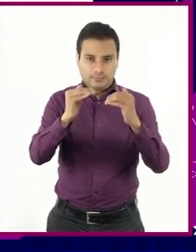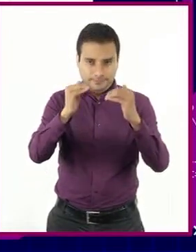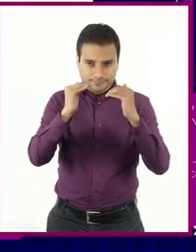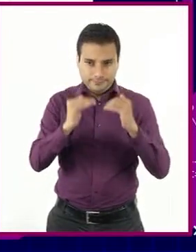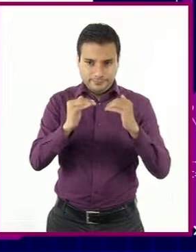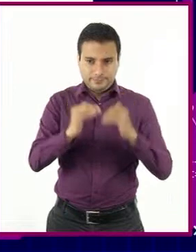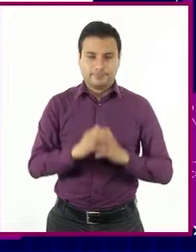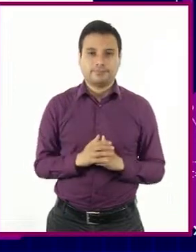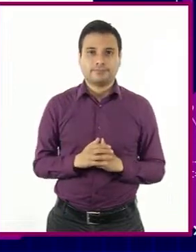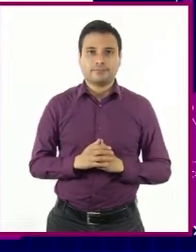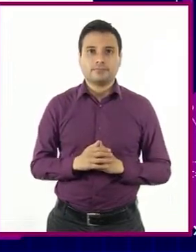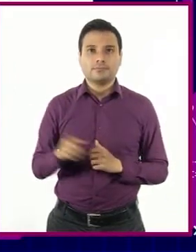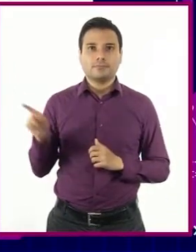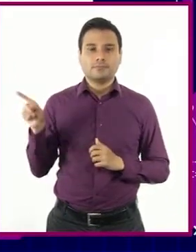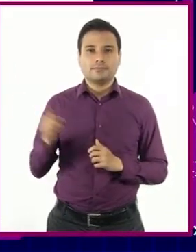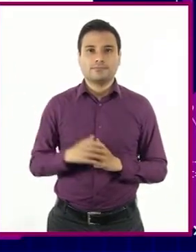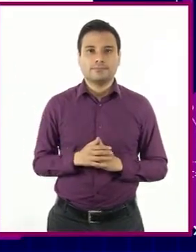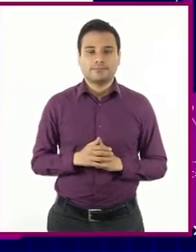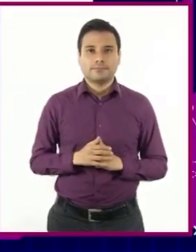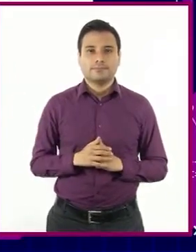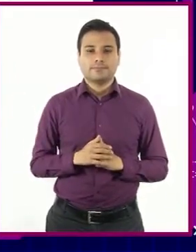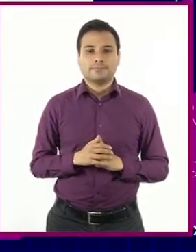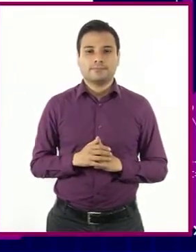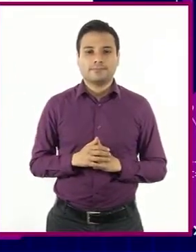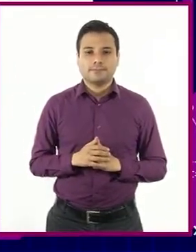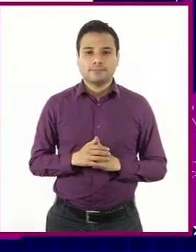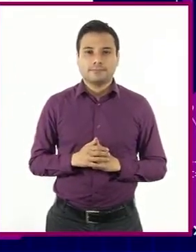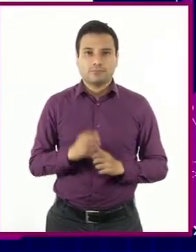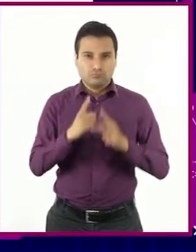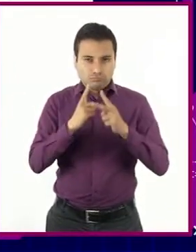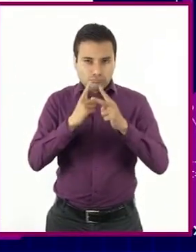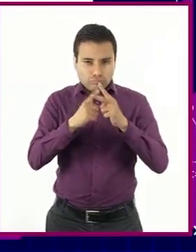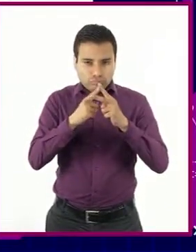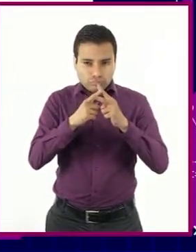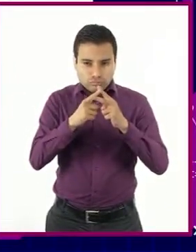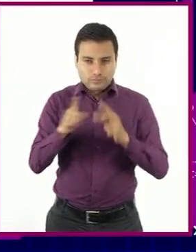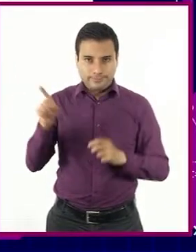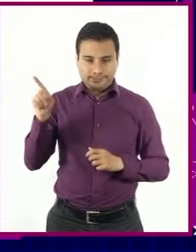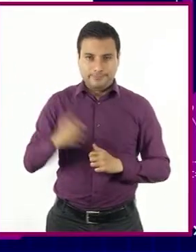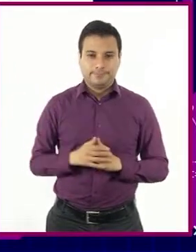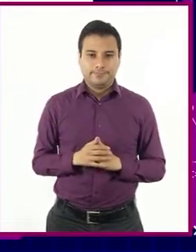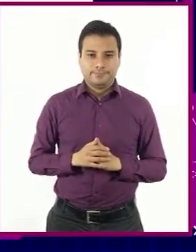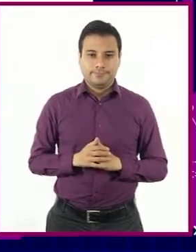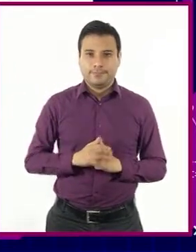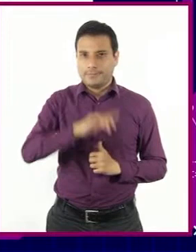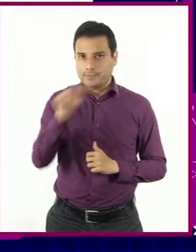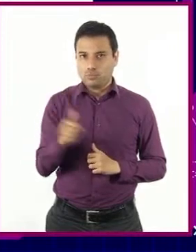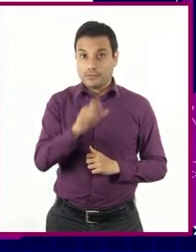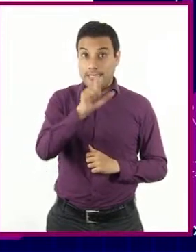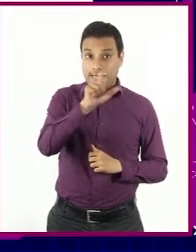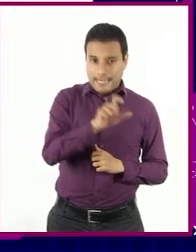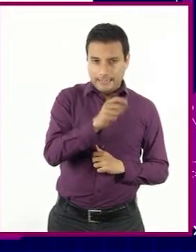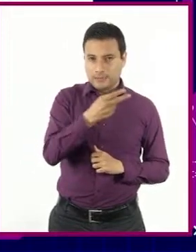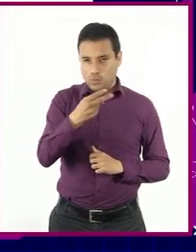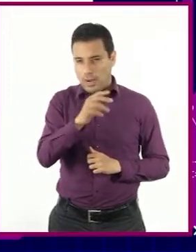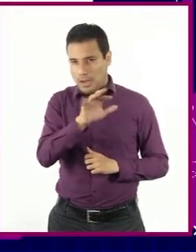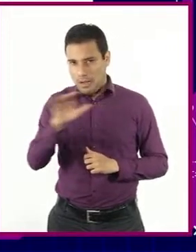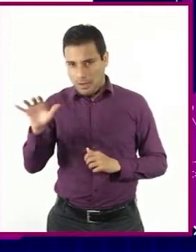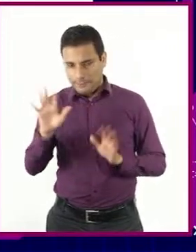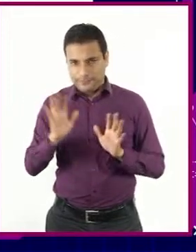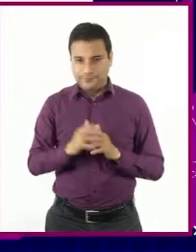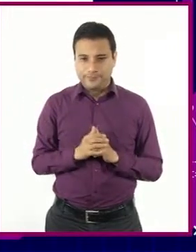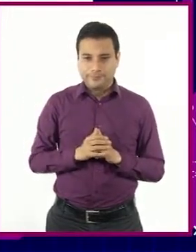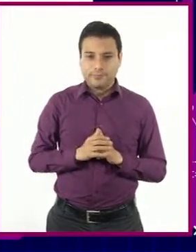entre las razones. Hacemos la operación de productos cruzados. Despejamos la X y obtenemos el valor